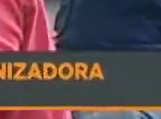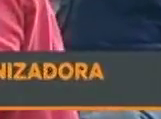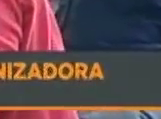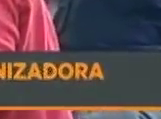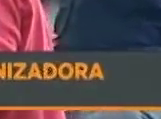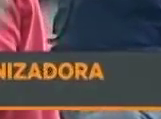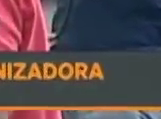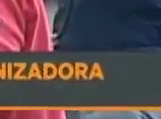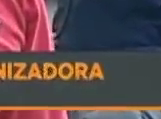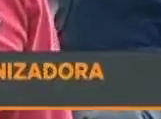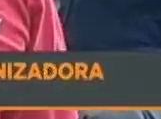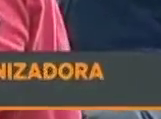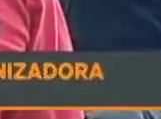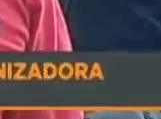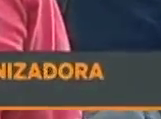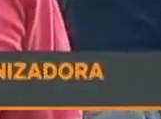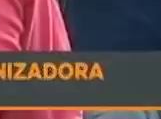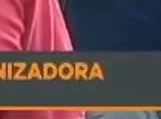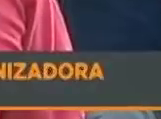Juan.